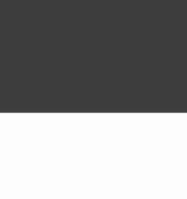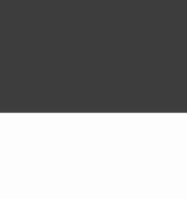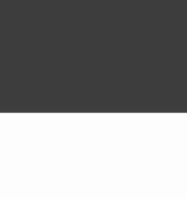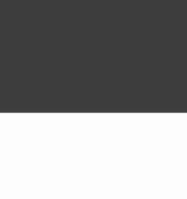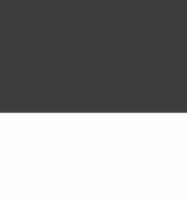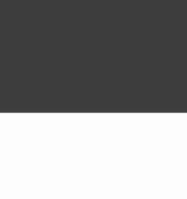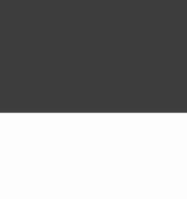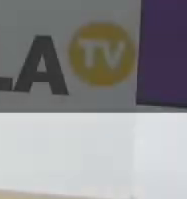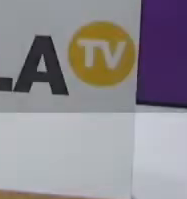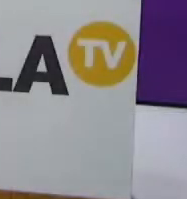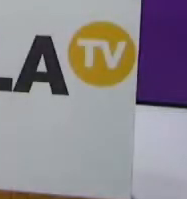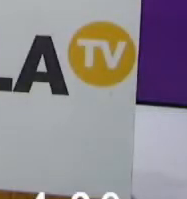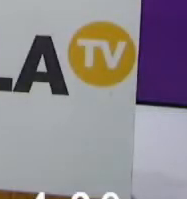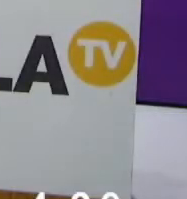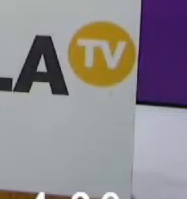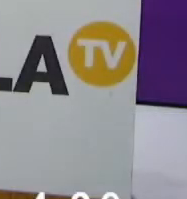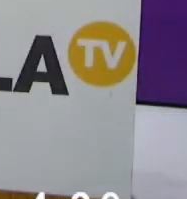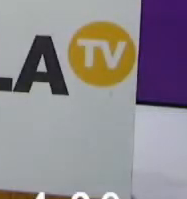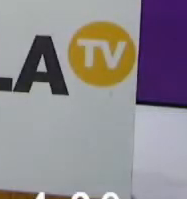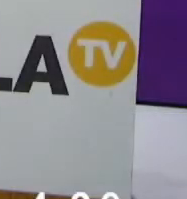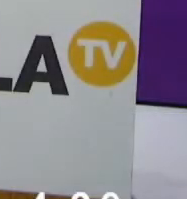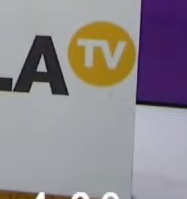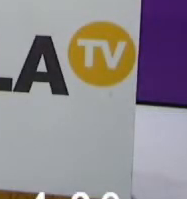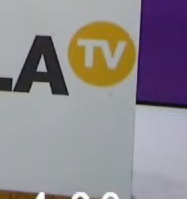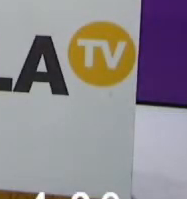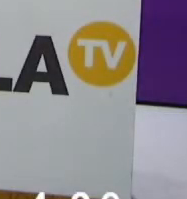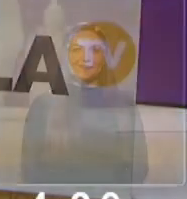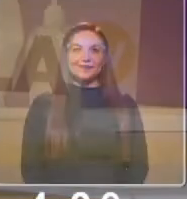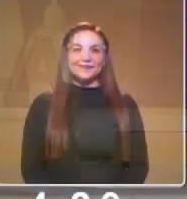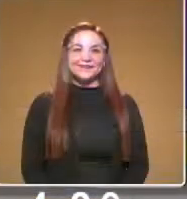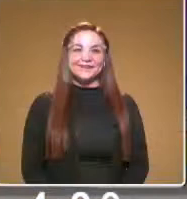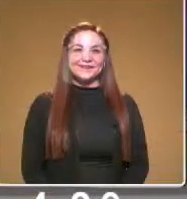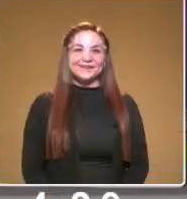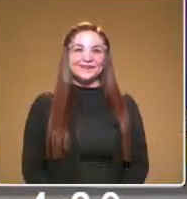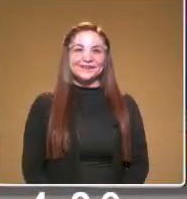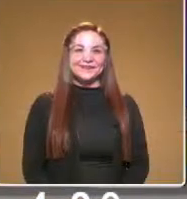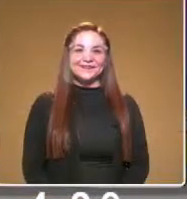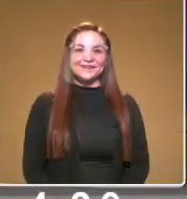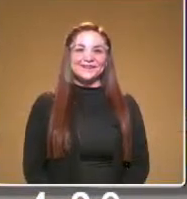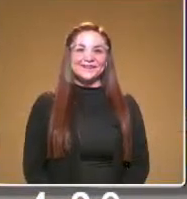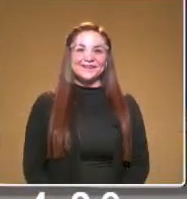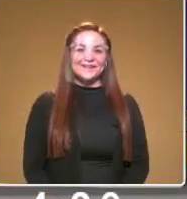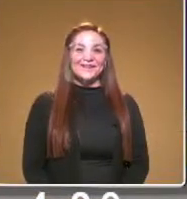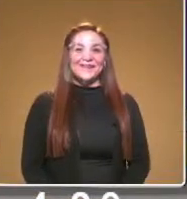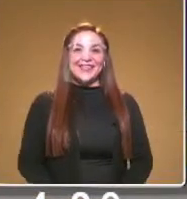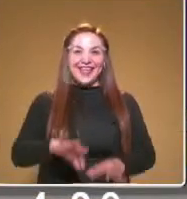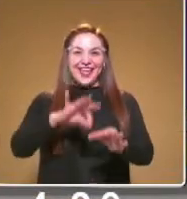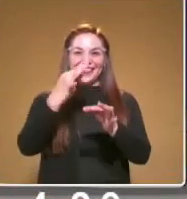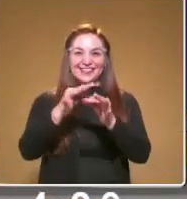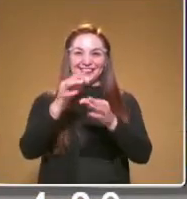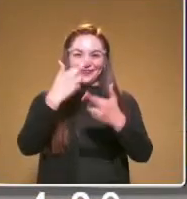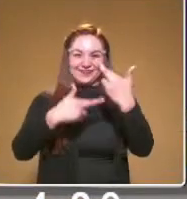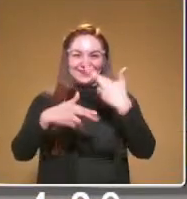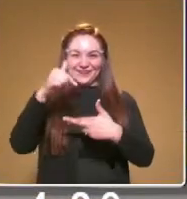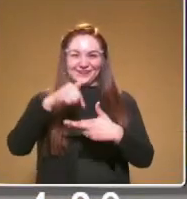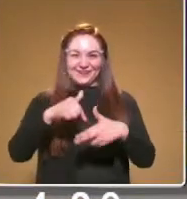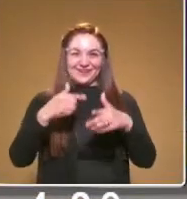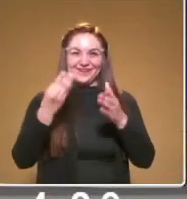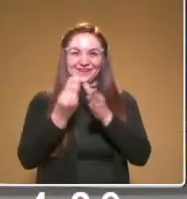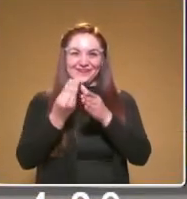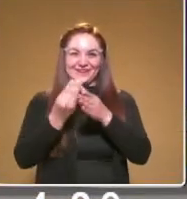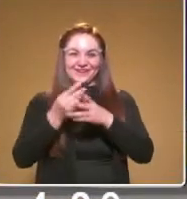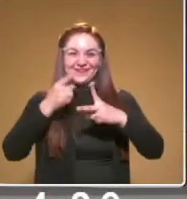Y Ya estamos de regreso para continuar con la clase